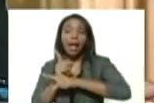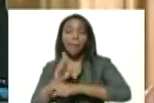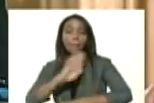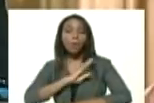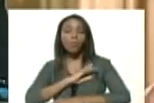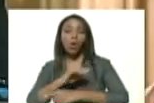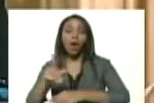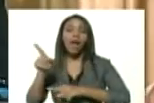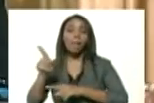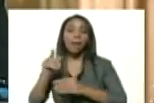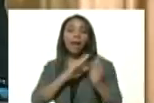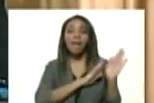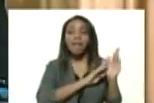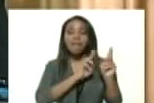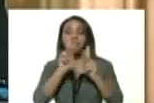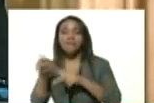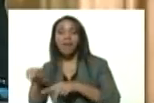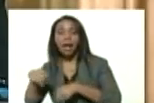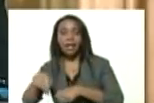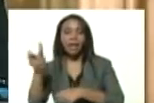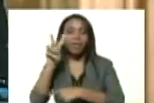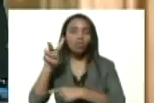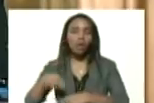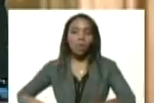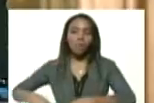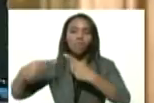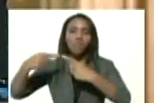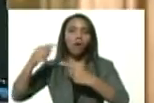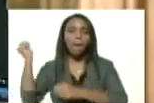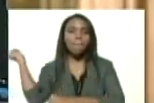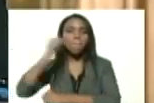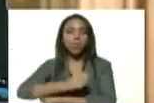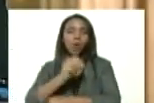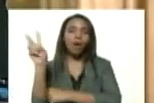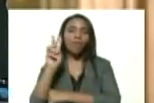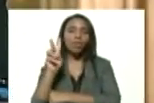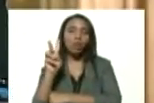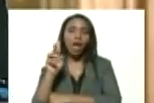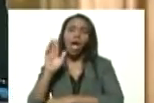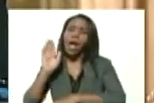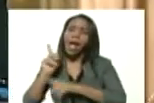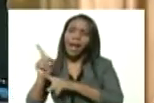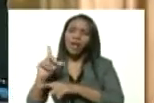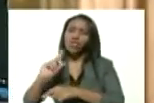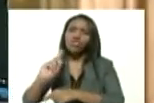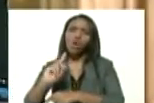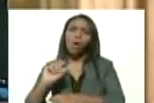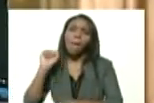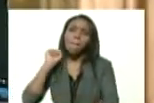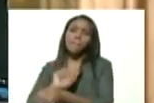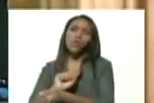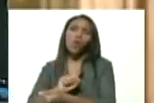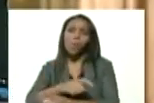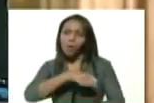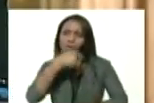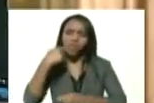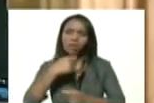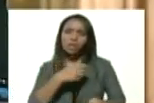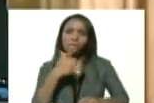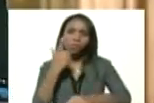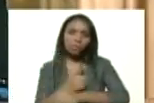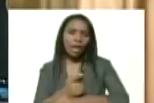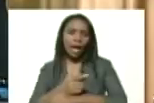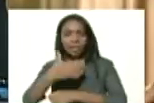para venir a una guerra en venezuela a derrocar militarmente a los venezolanos él no ha detenido por tráfico de armas y por